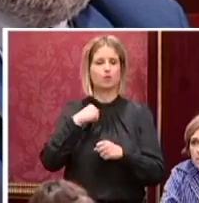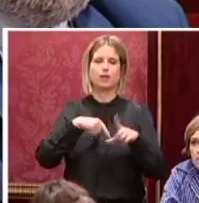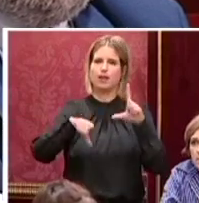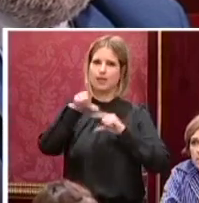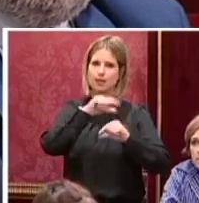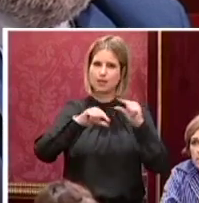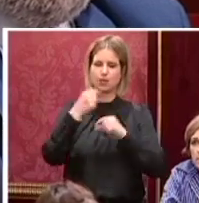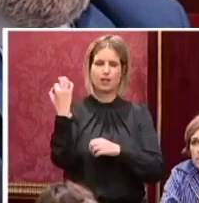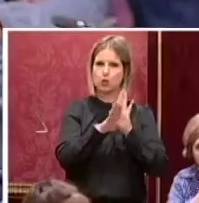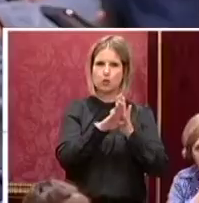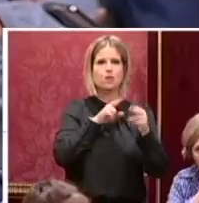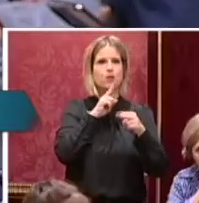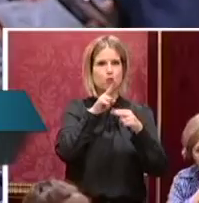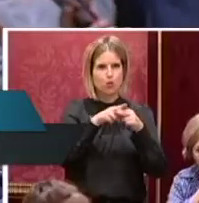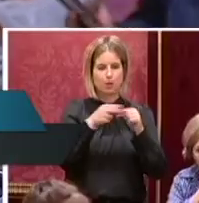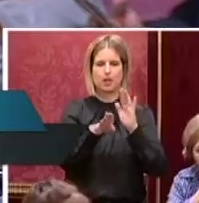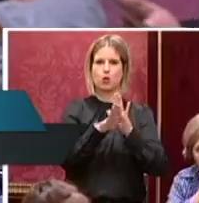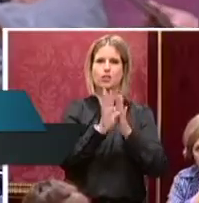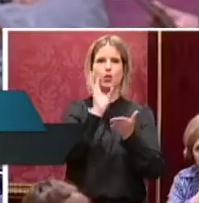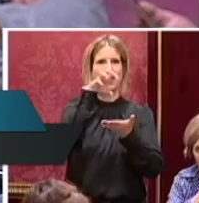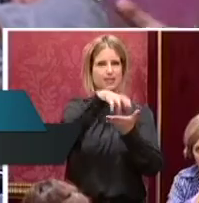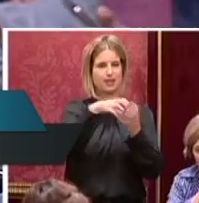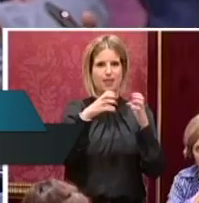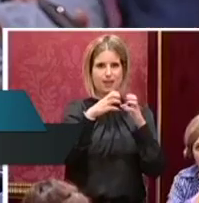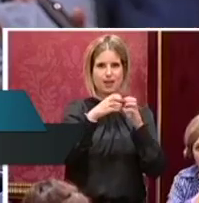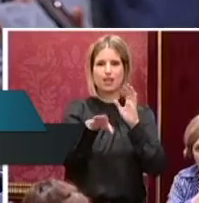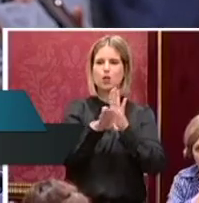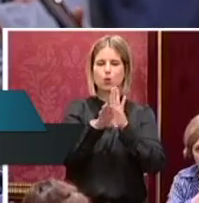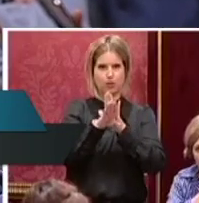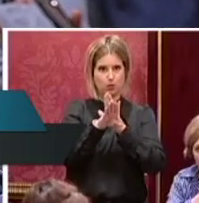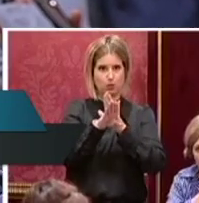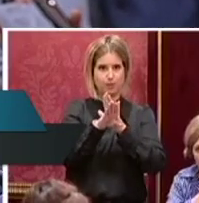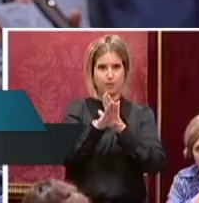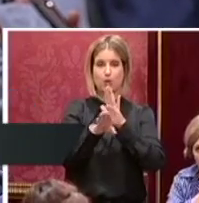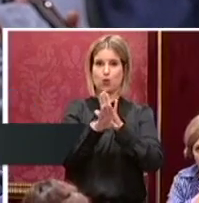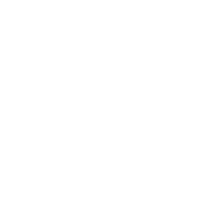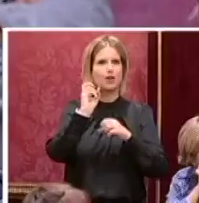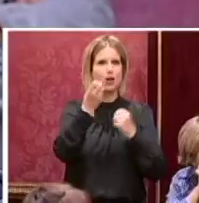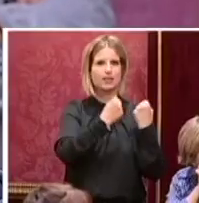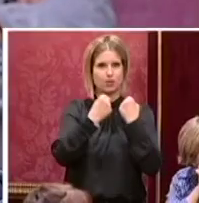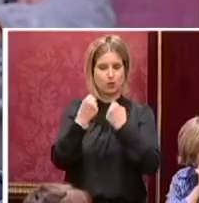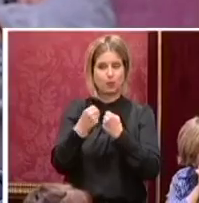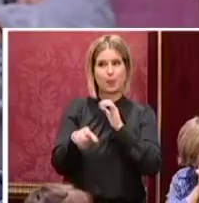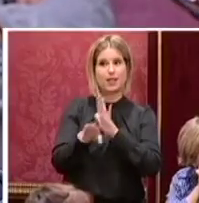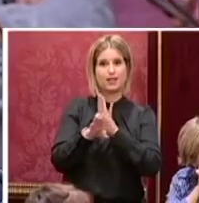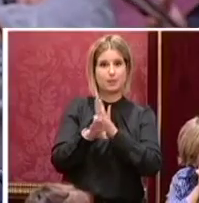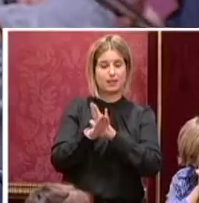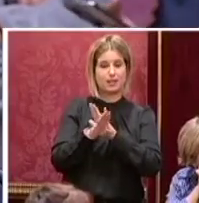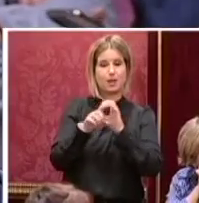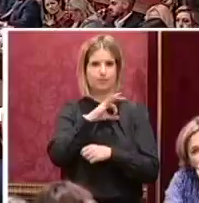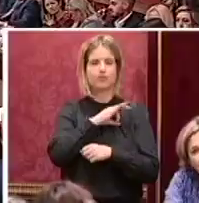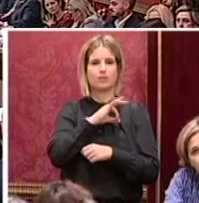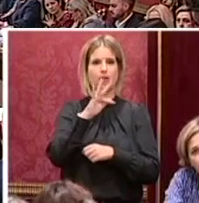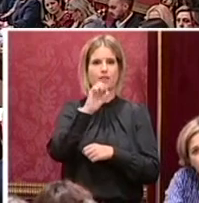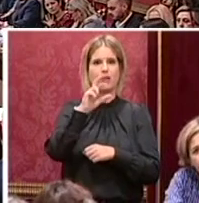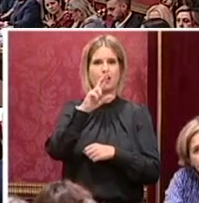debe tomarse desde Granada. Se mantiene la sede en Granada y se mantendrán. Se mantienen sus funciones, se mantienen los puestos de